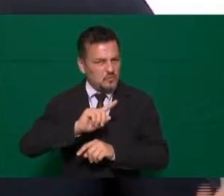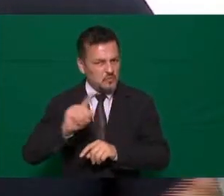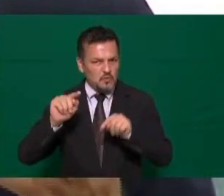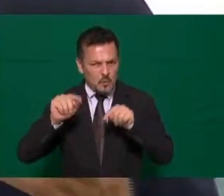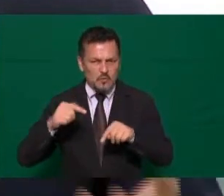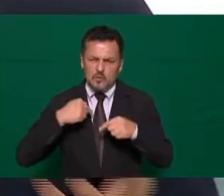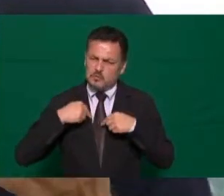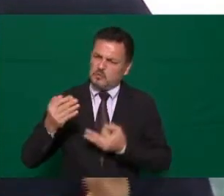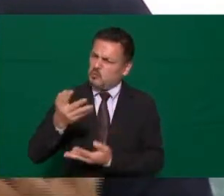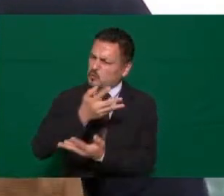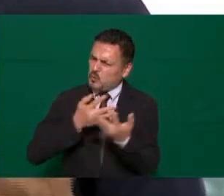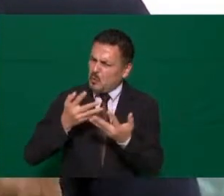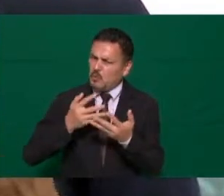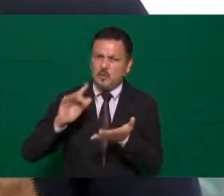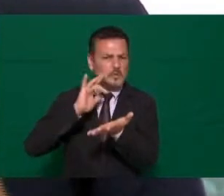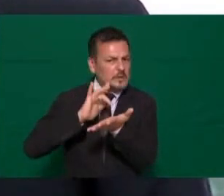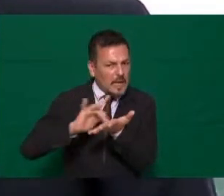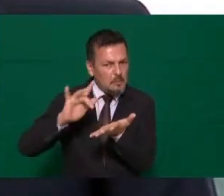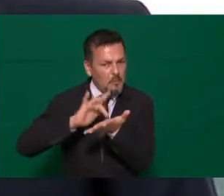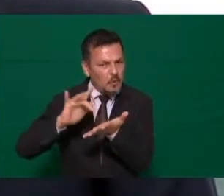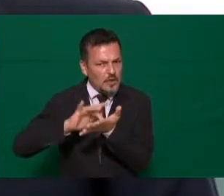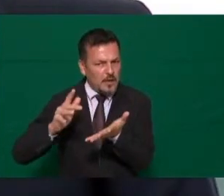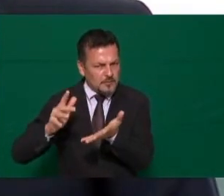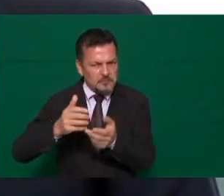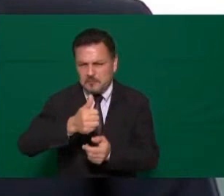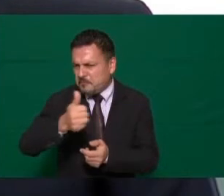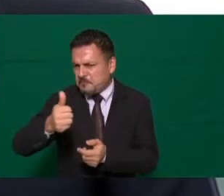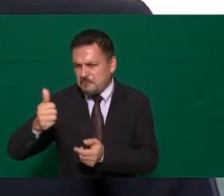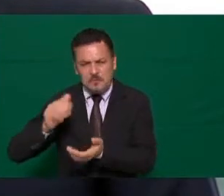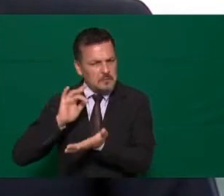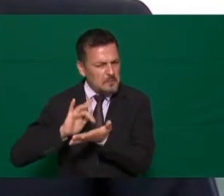apoyarnos en el pueblo.